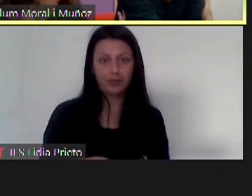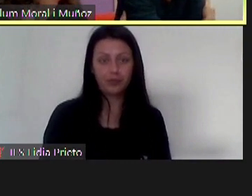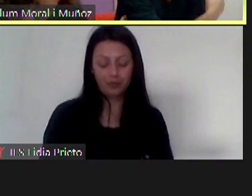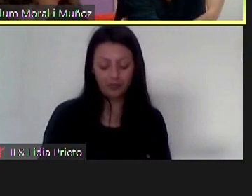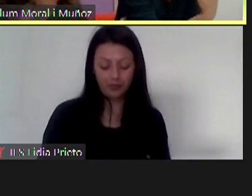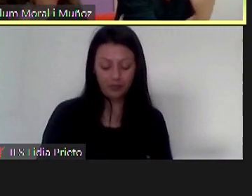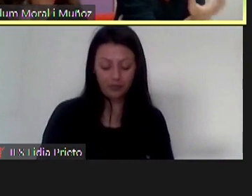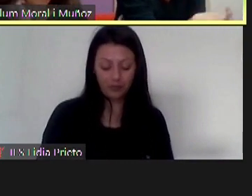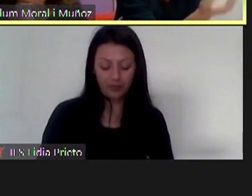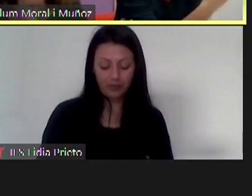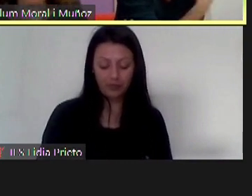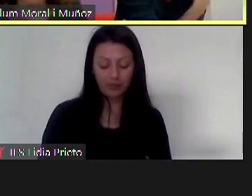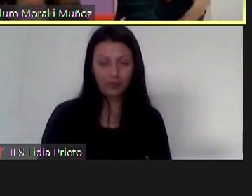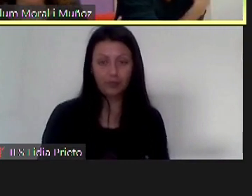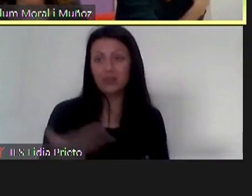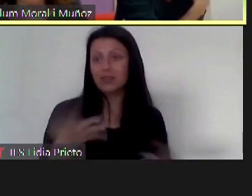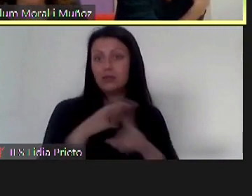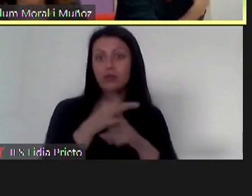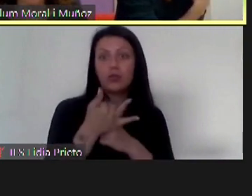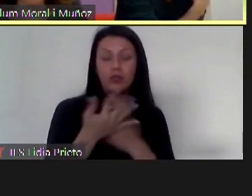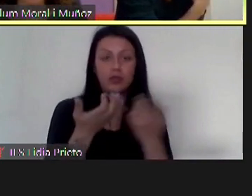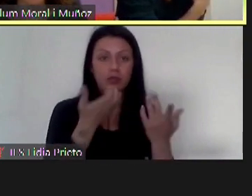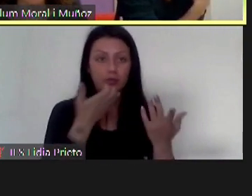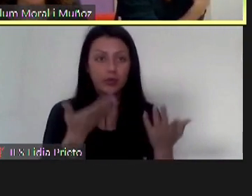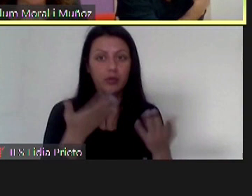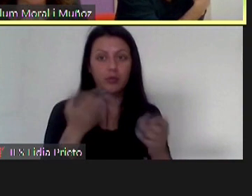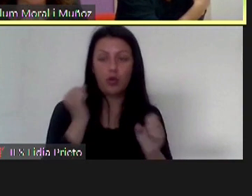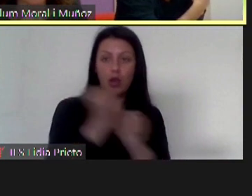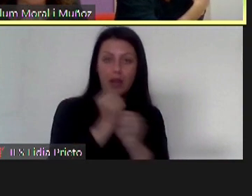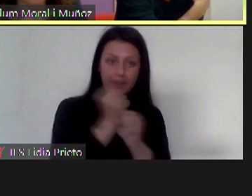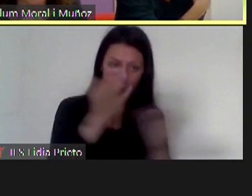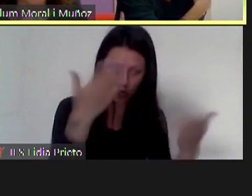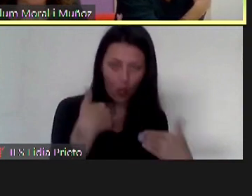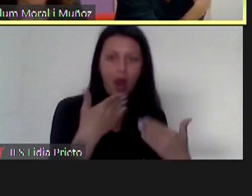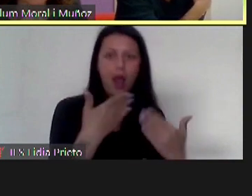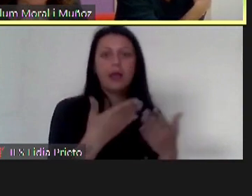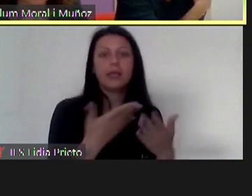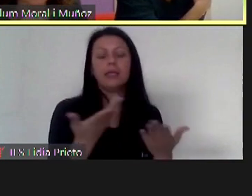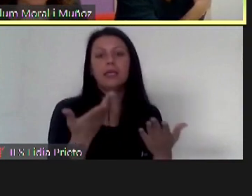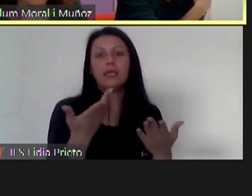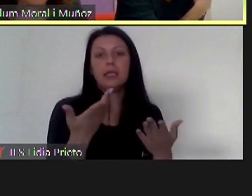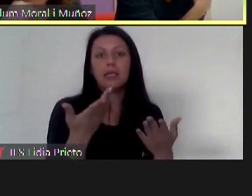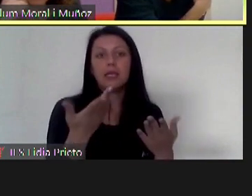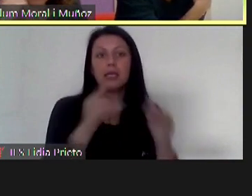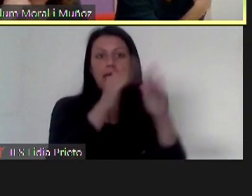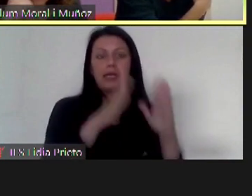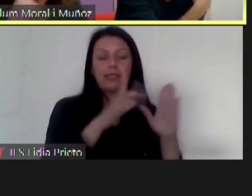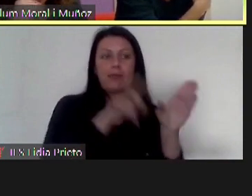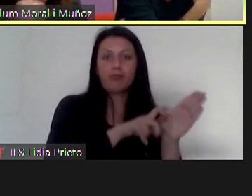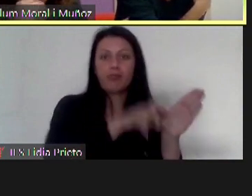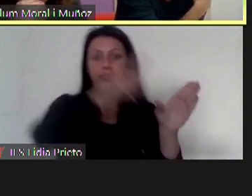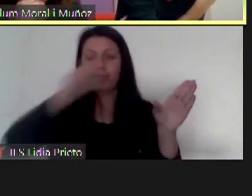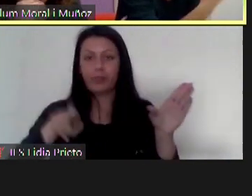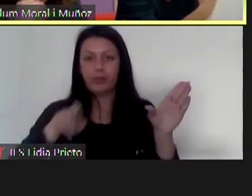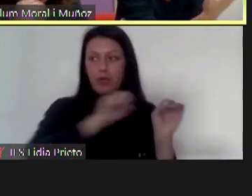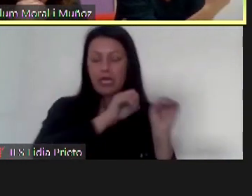prevalencia. Y luego situaciones pues, como el desempleo prolongado, los desahucios, los proyectos migratorios frustrados o el riesgo de ser